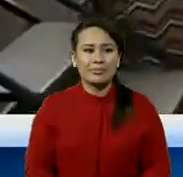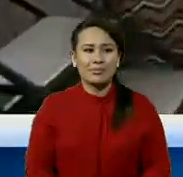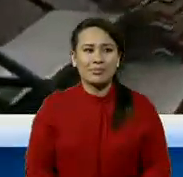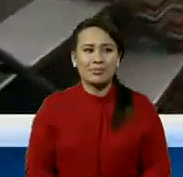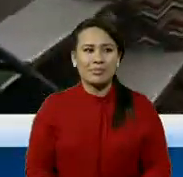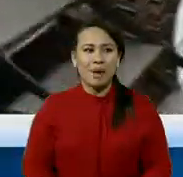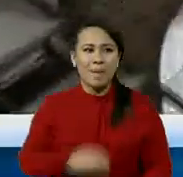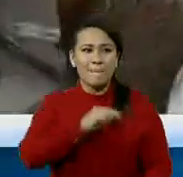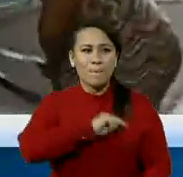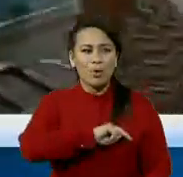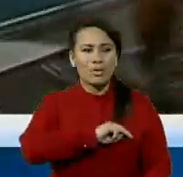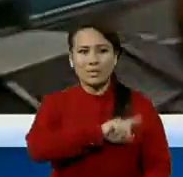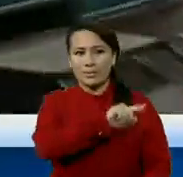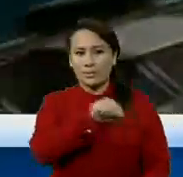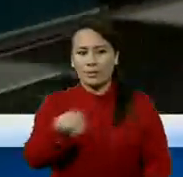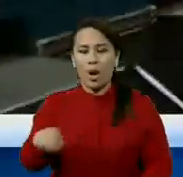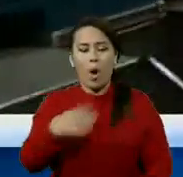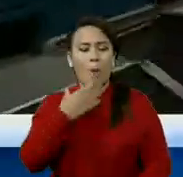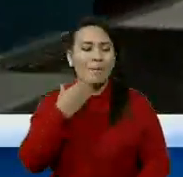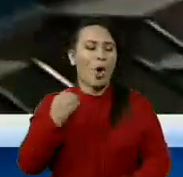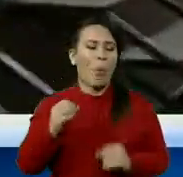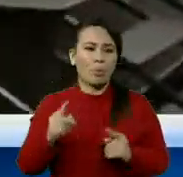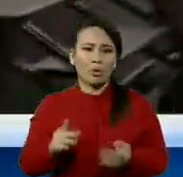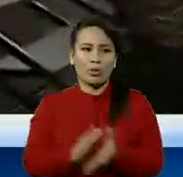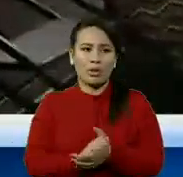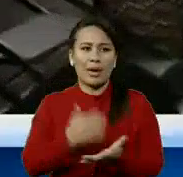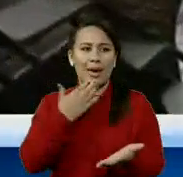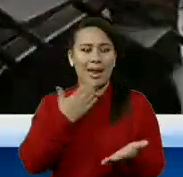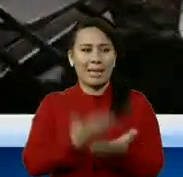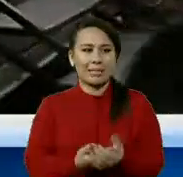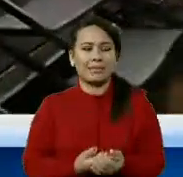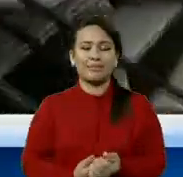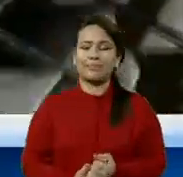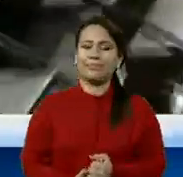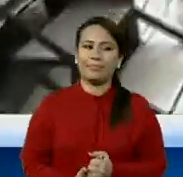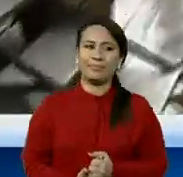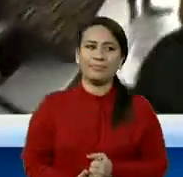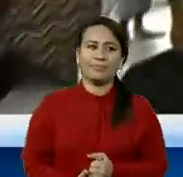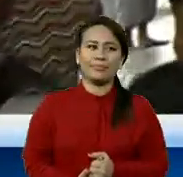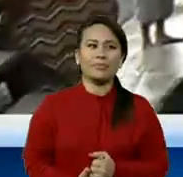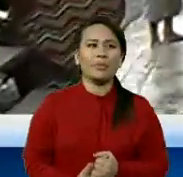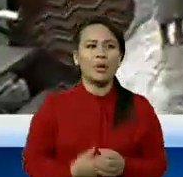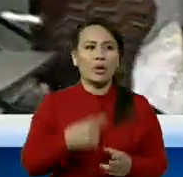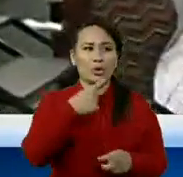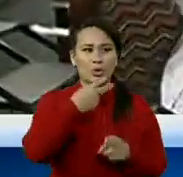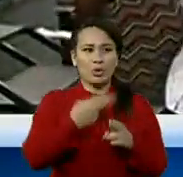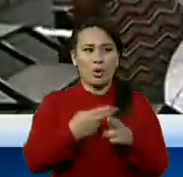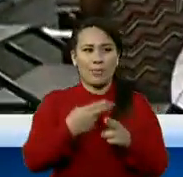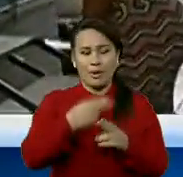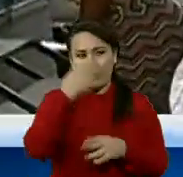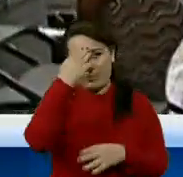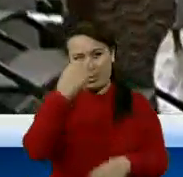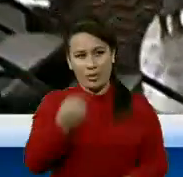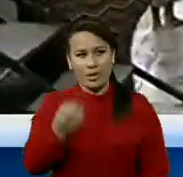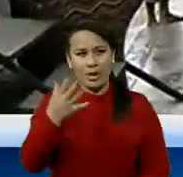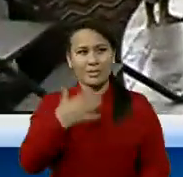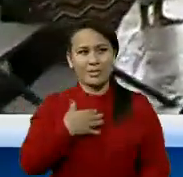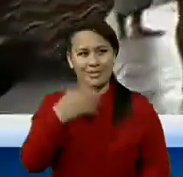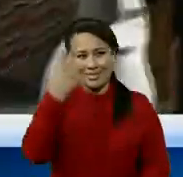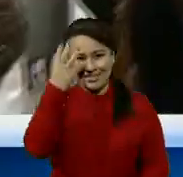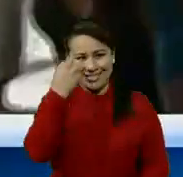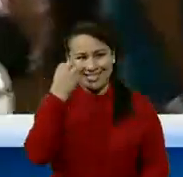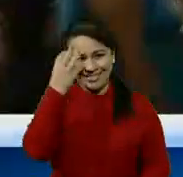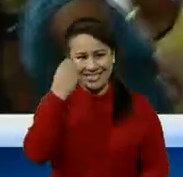es el municipio que me sale más oportuno. Muchas gracias. Amiga, buenos días. ¿Cuál es su nombre? Buenos días. Aquí estoy mal con la patada